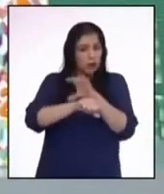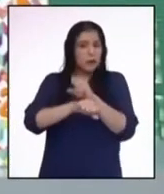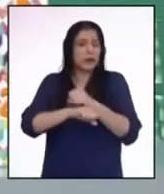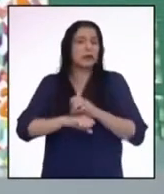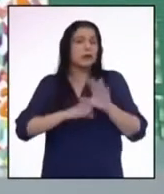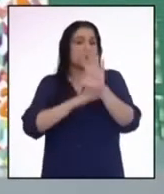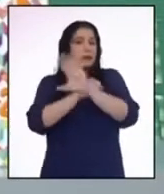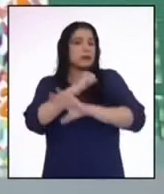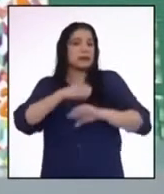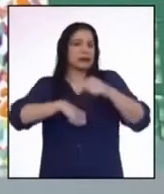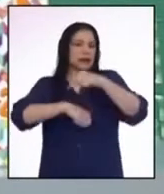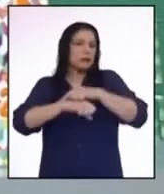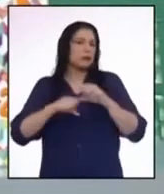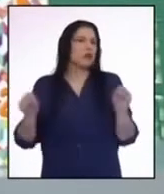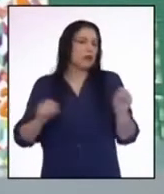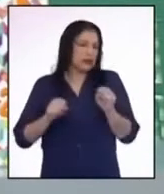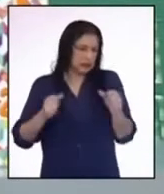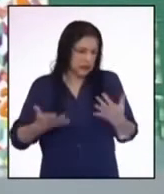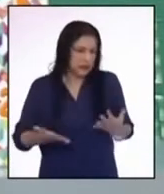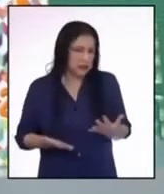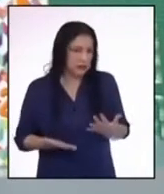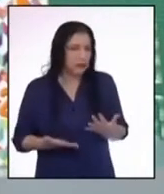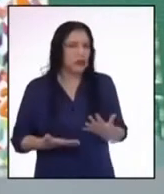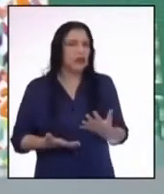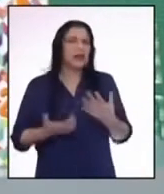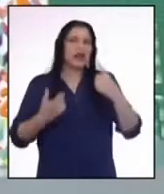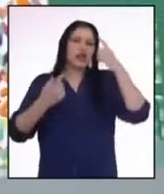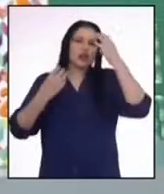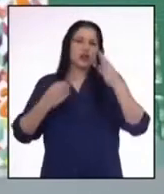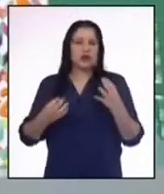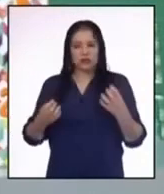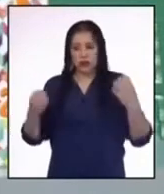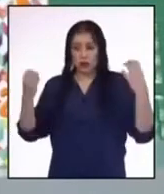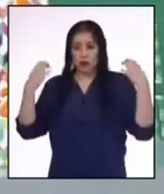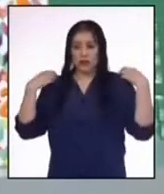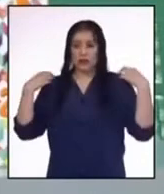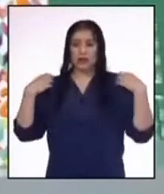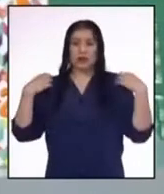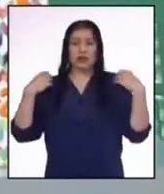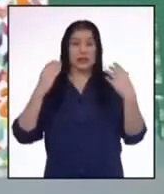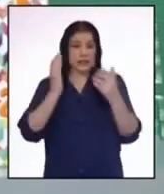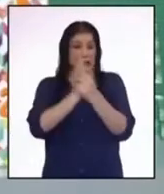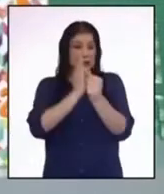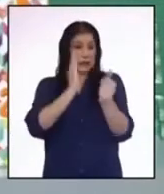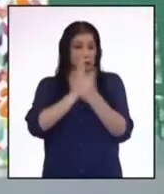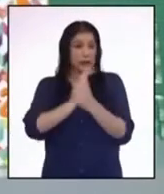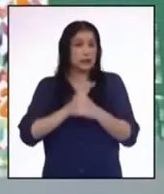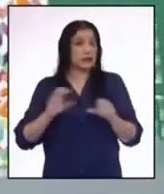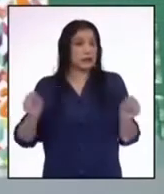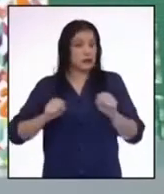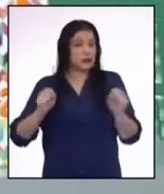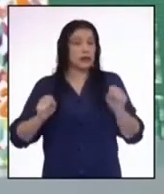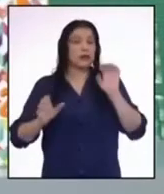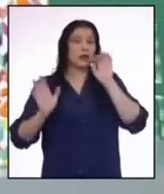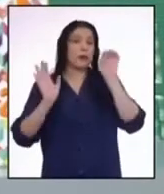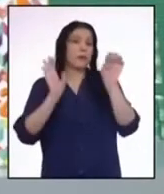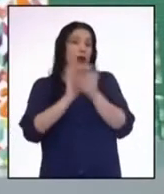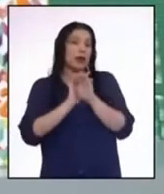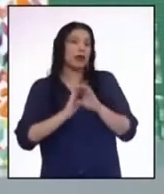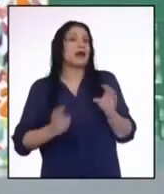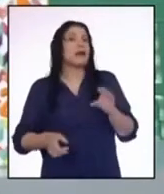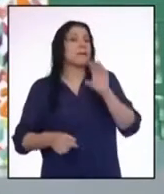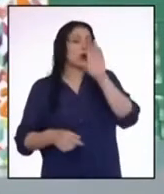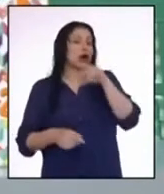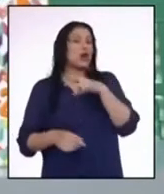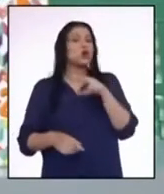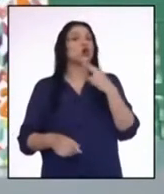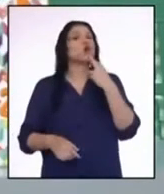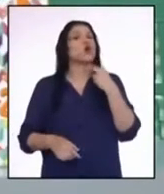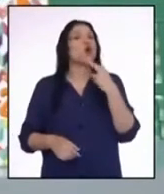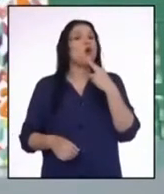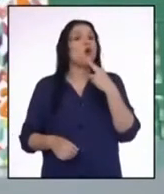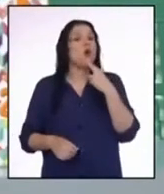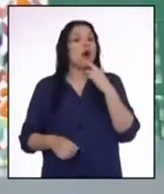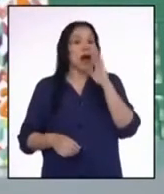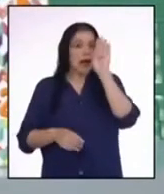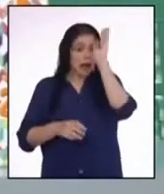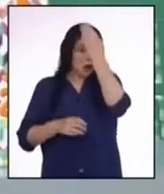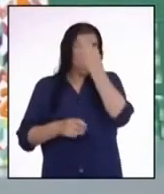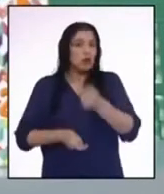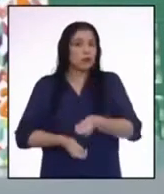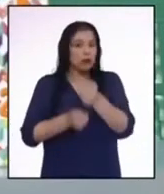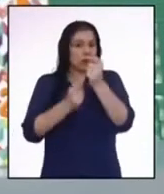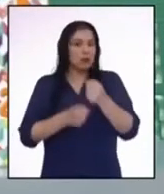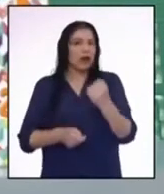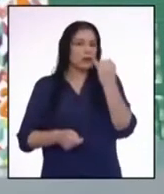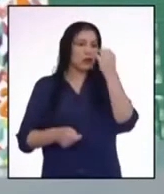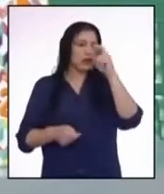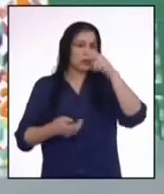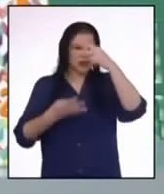durante un sismo. Me gustaría saber si las instituciones especializadas en sismos como la Cruz Roja Internacional, el Cuerpo de Bomberos, el